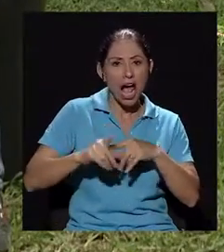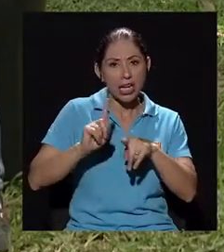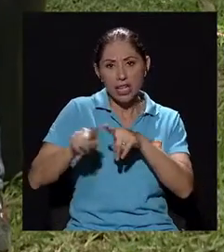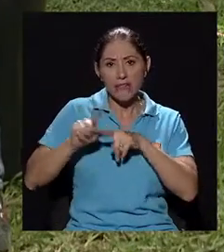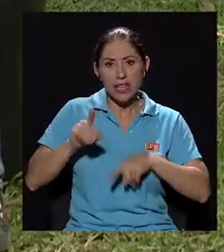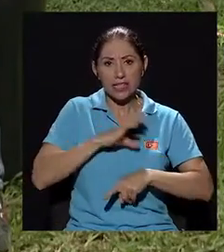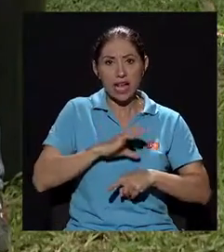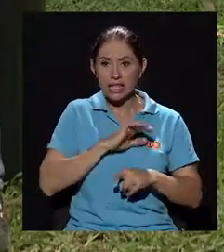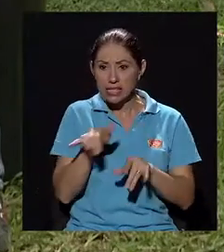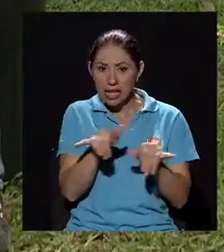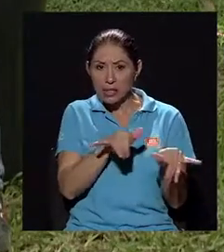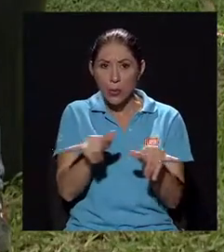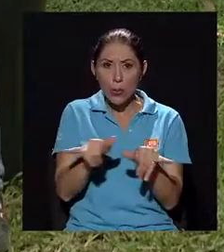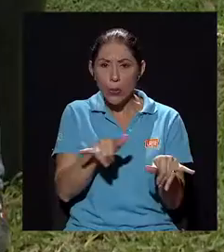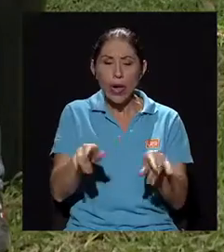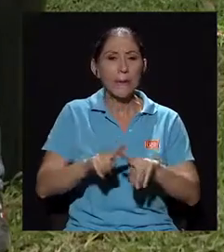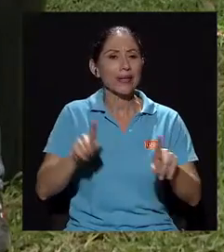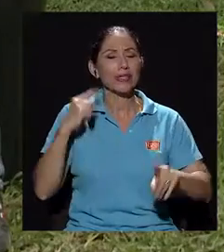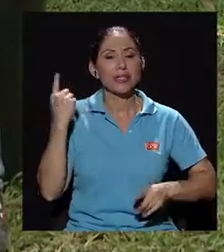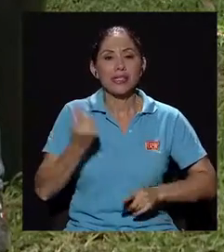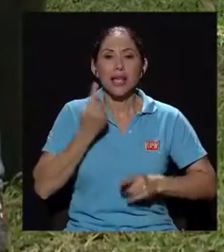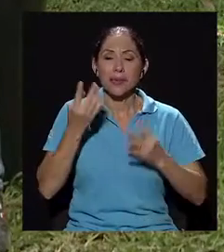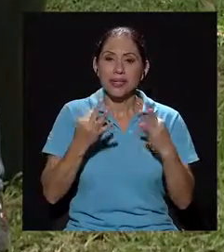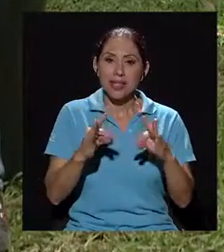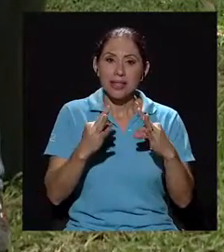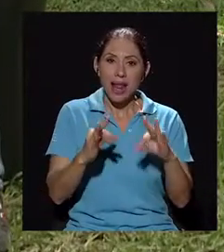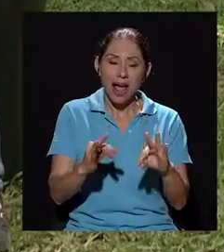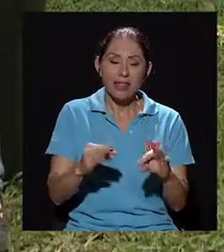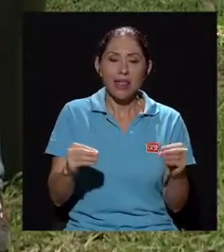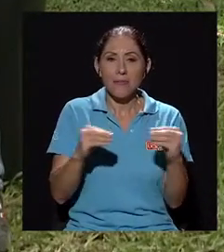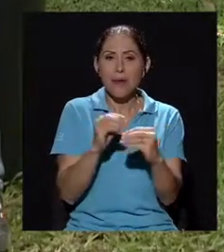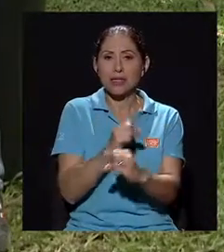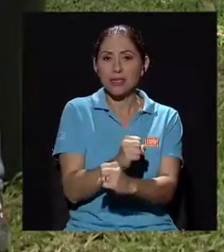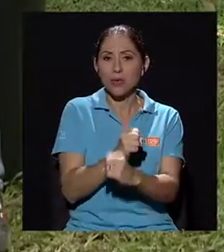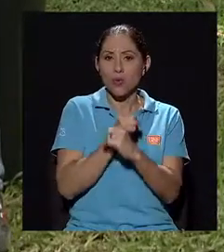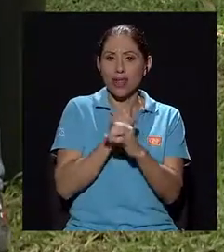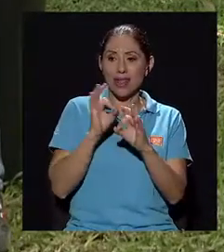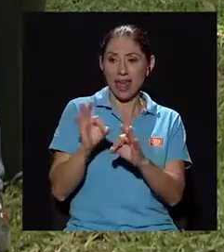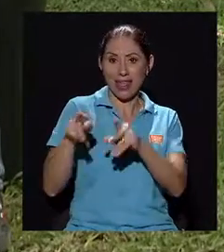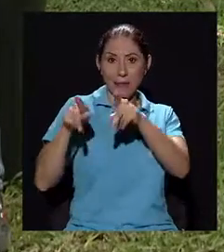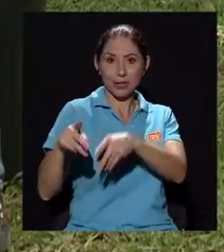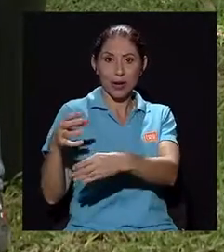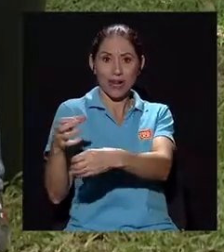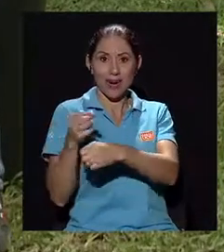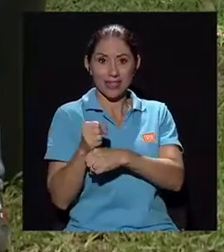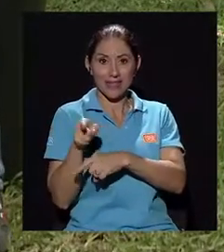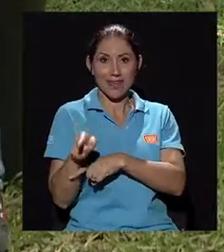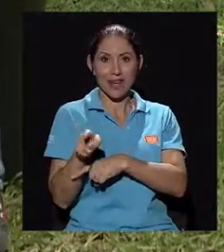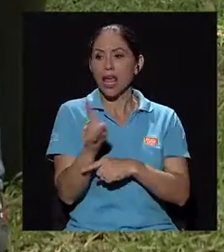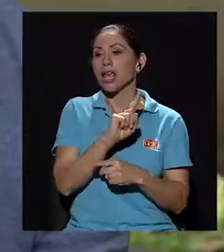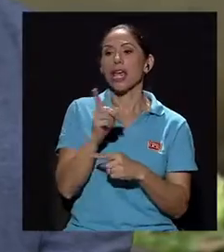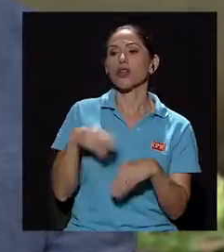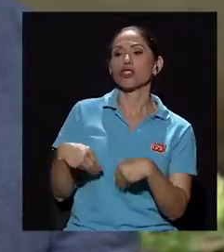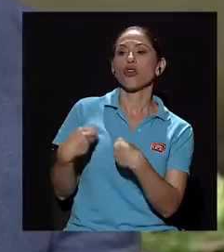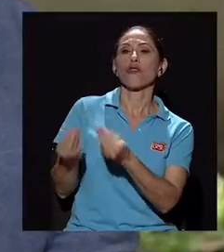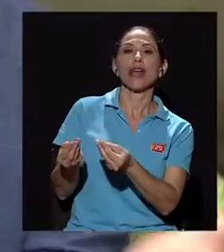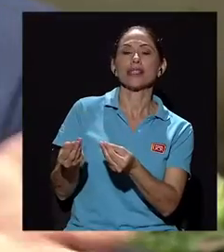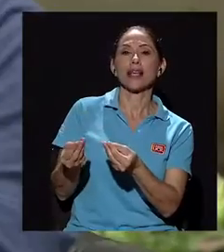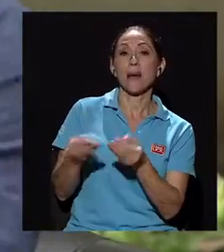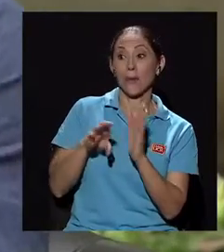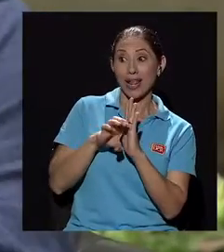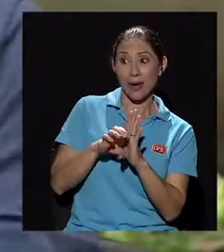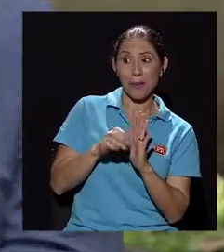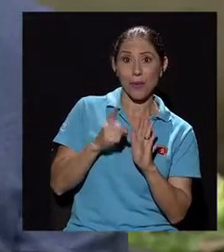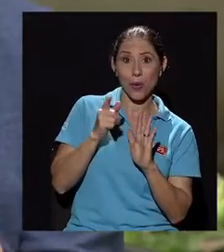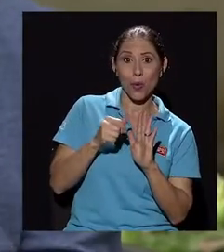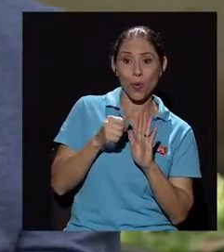demás. Sin embargo, o sea, siempre se trata, ¿verdad?, de ofrecer la mayor seguridad al receptor, de manera que no se le ofrezca, qué sé yo, una enfermedad